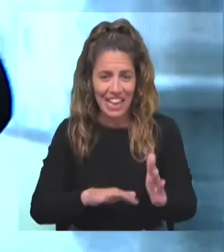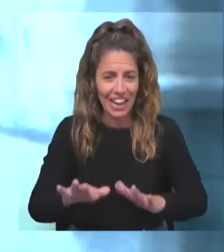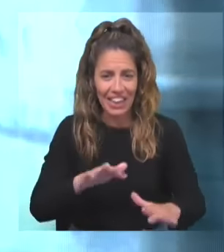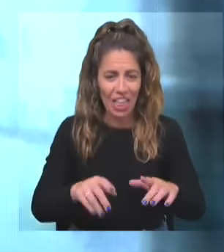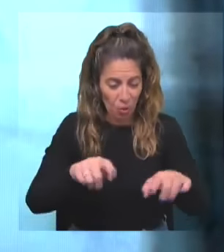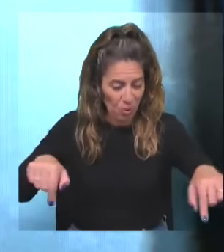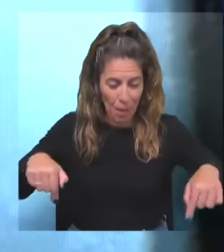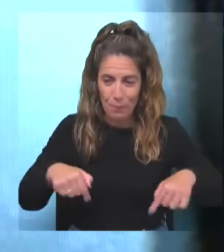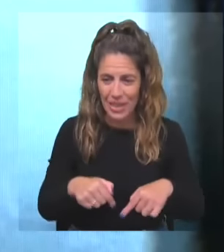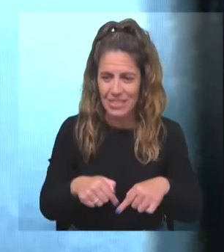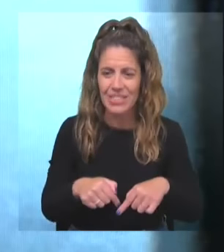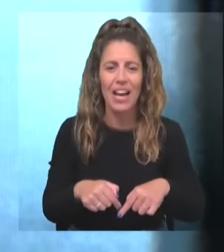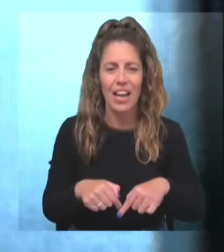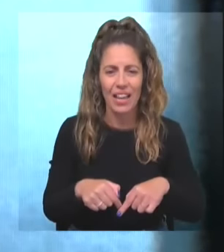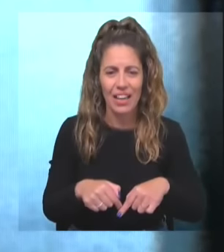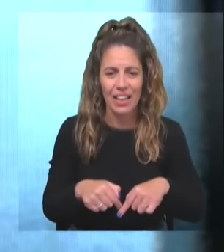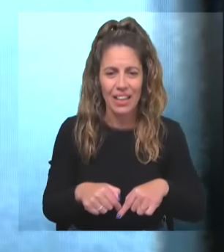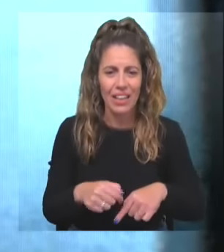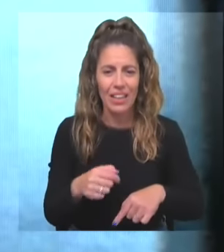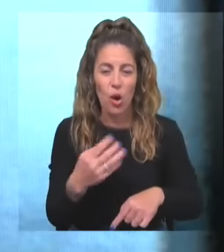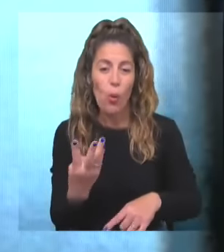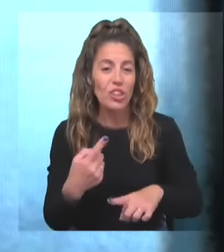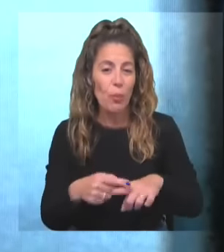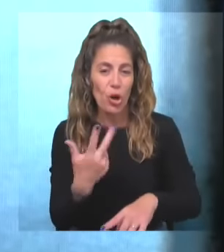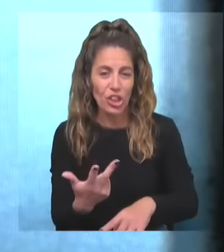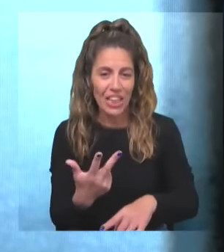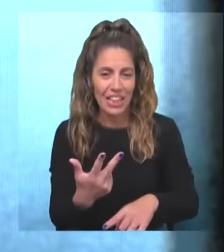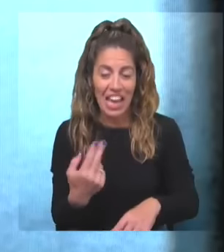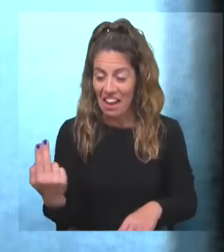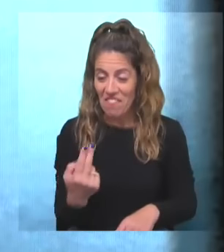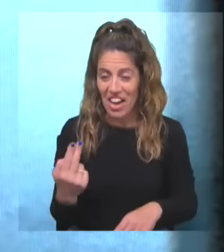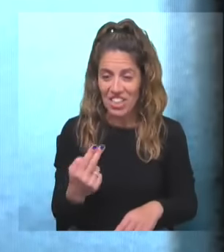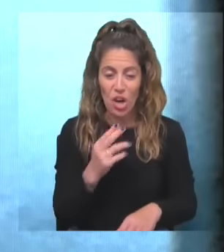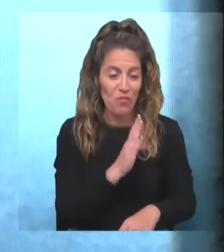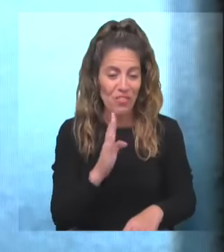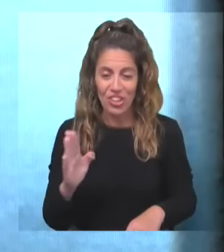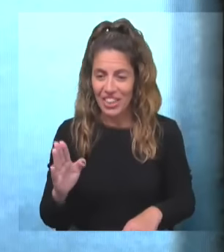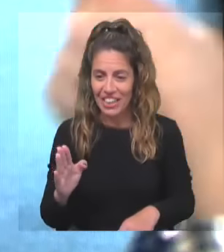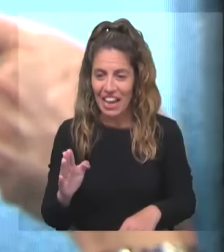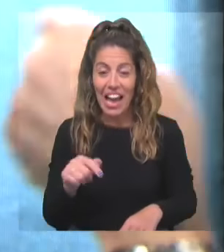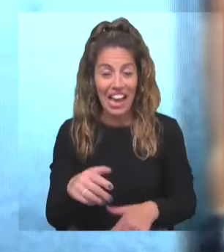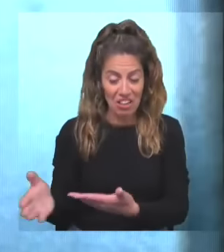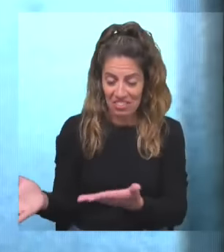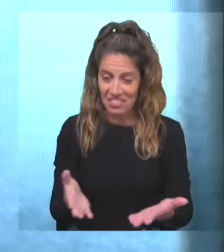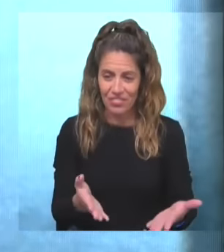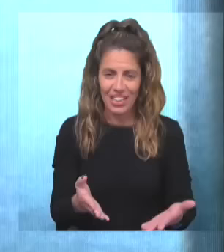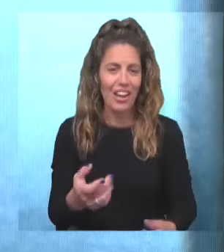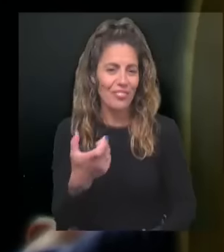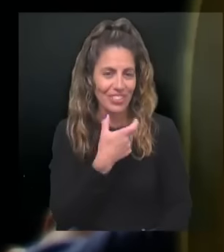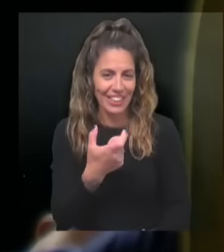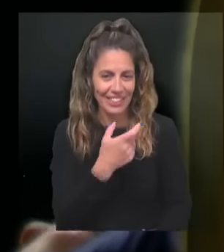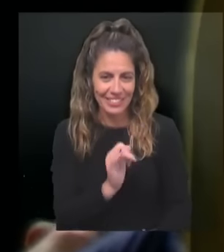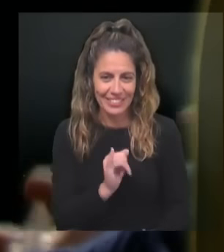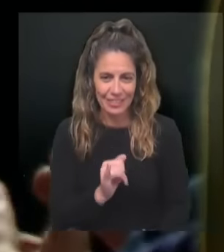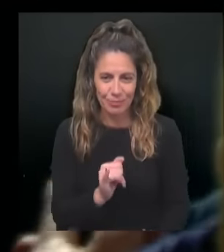pieza de 4x3 con el baño y la biblioteca, y ahí los recibía, ¿no? Te reíste. Y bueno,